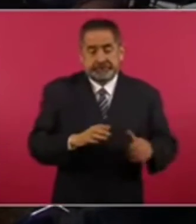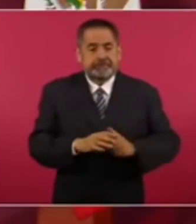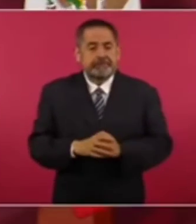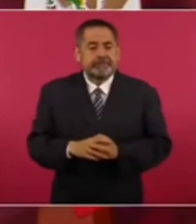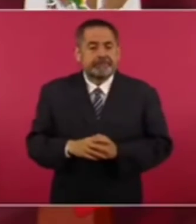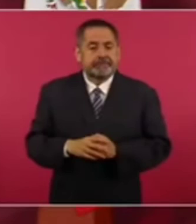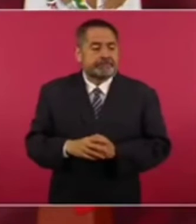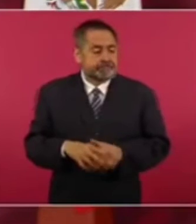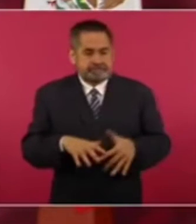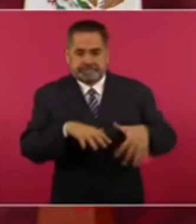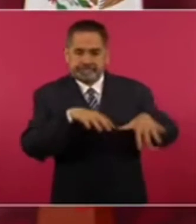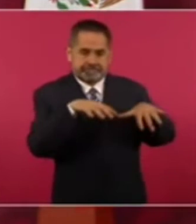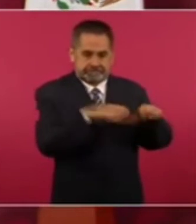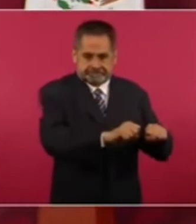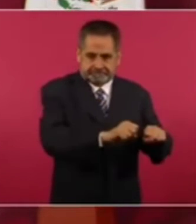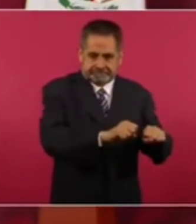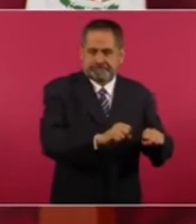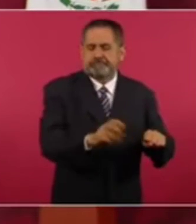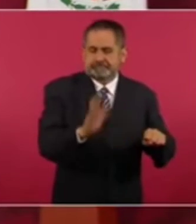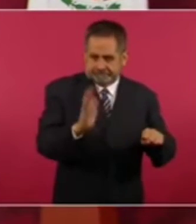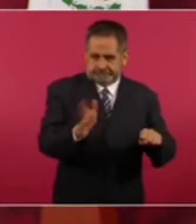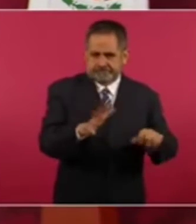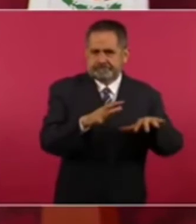Se le detiene